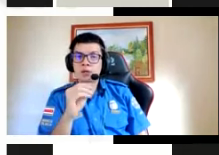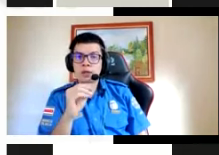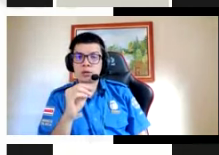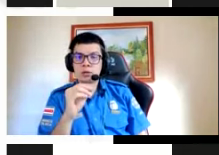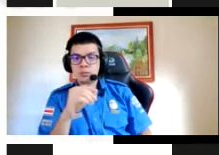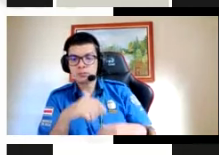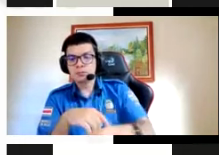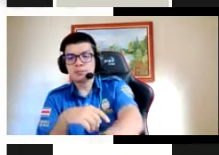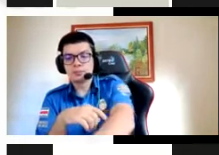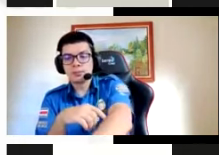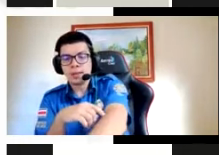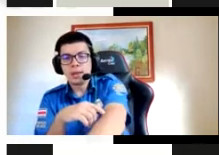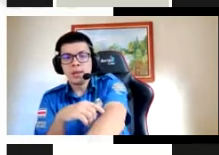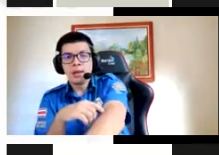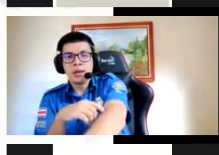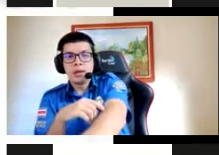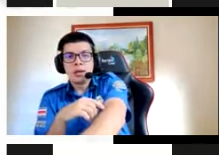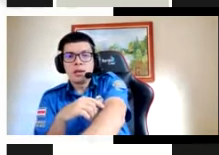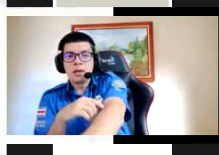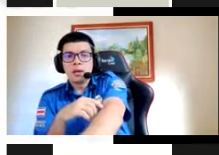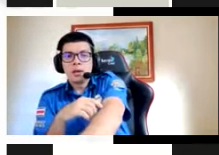un evento.